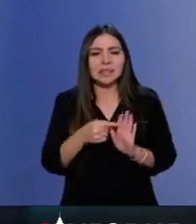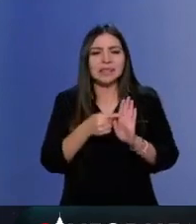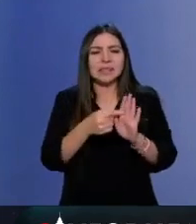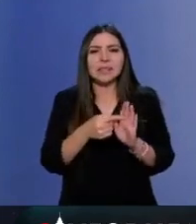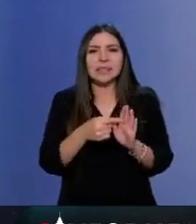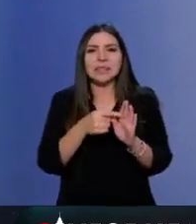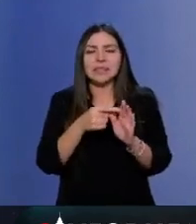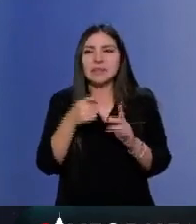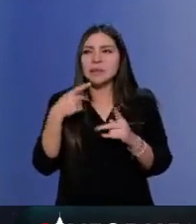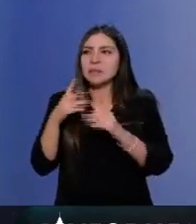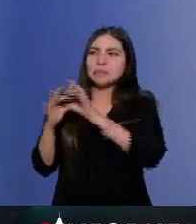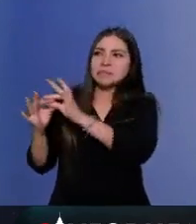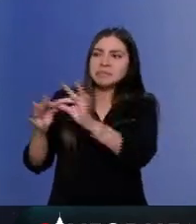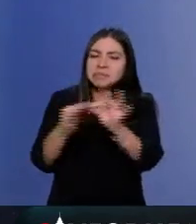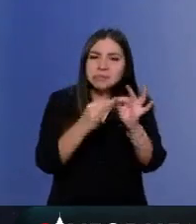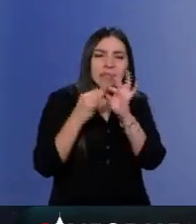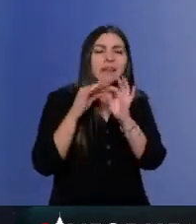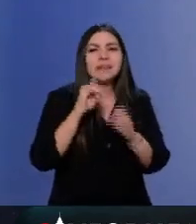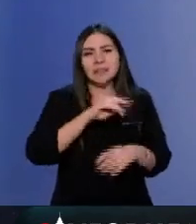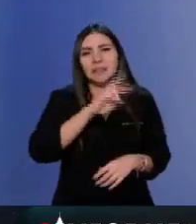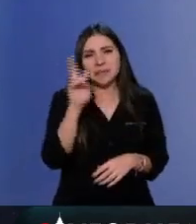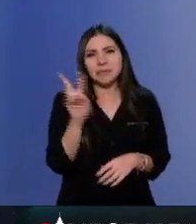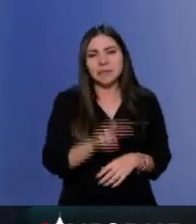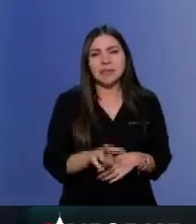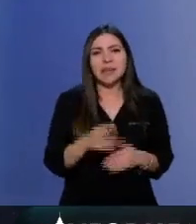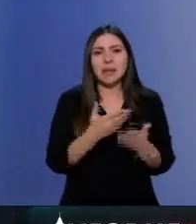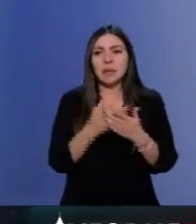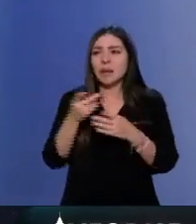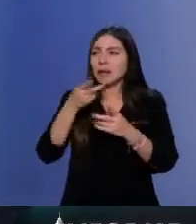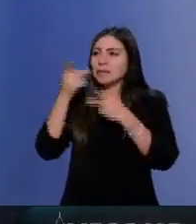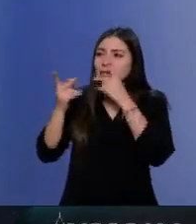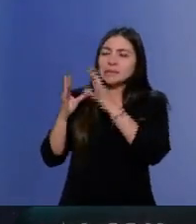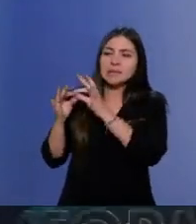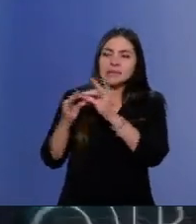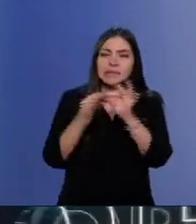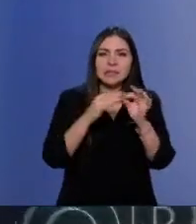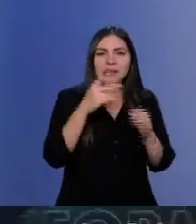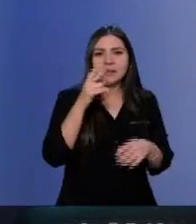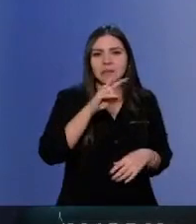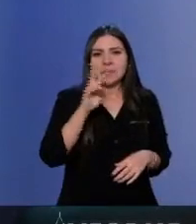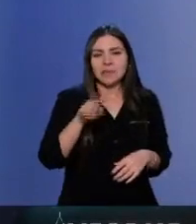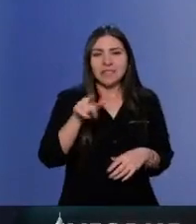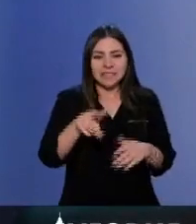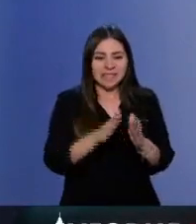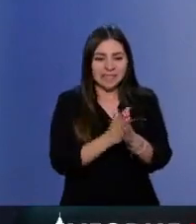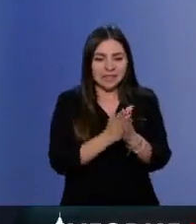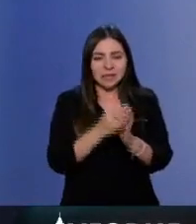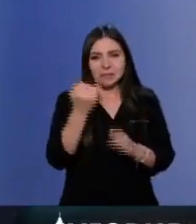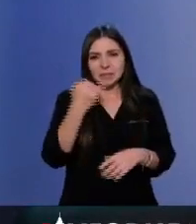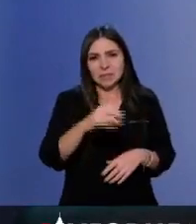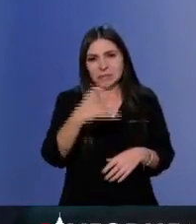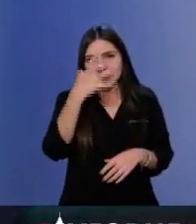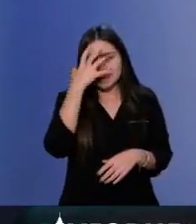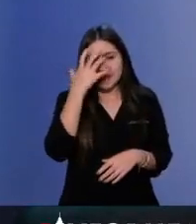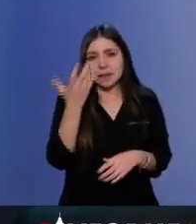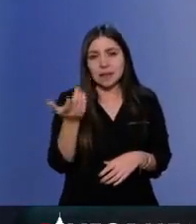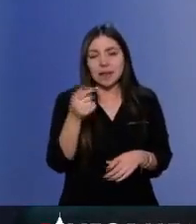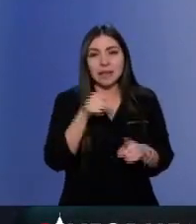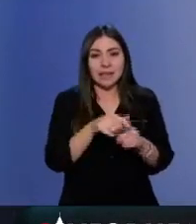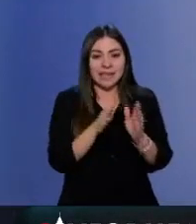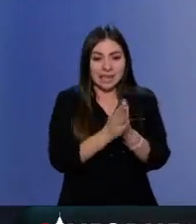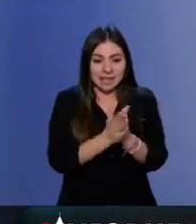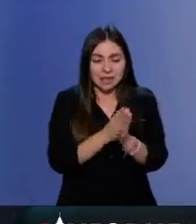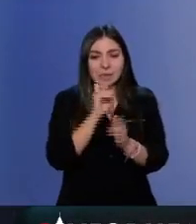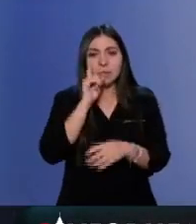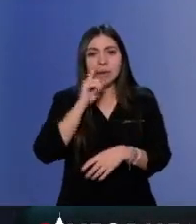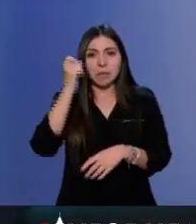sí, efectivamente, de lo que se habla ya, pues es del ridículo, no solamente del propio libro y de su autora, sino de todos los que